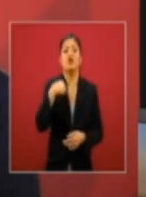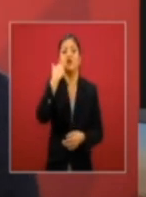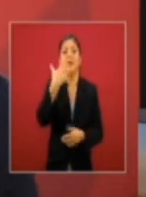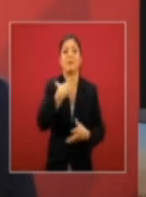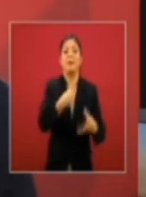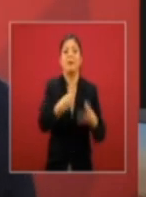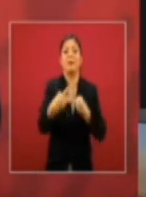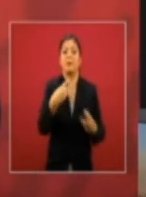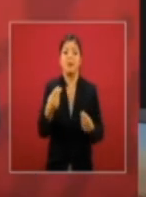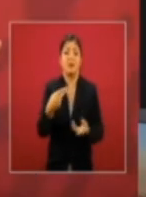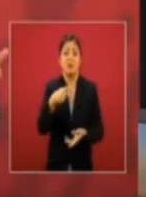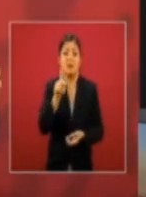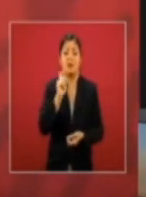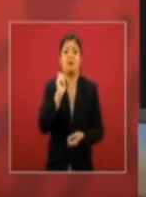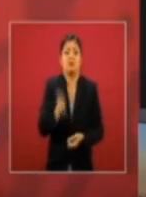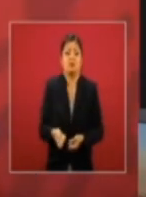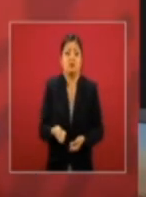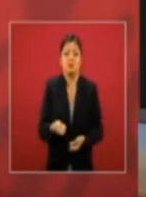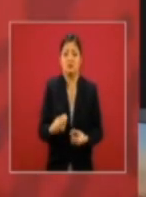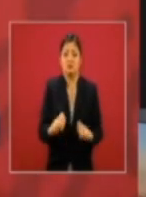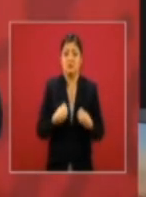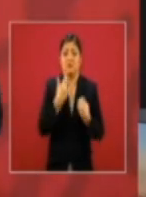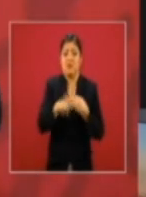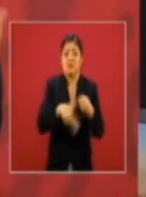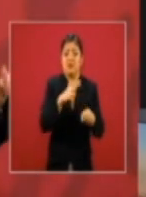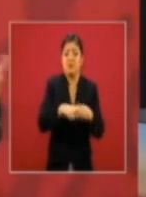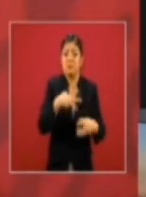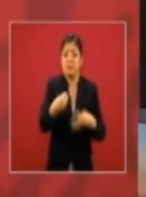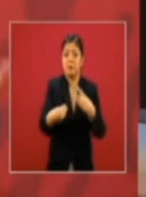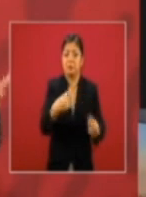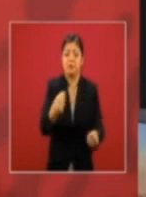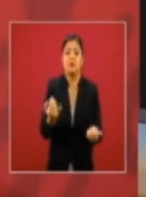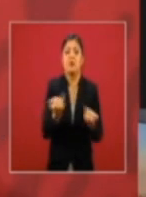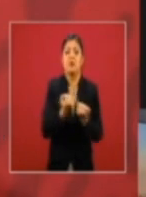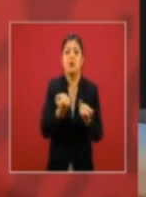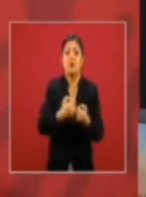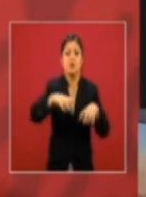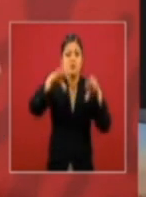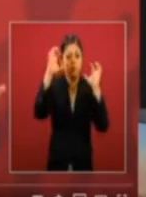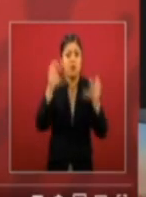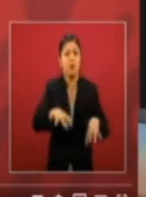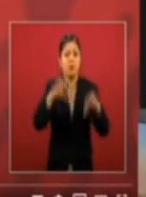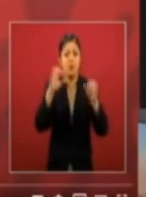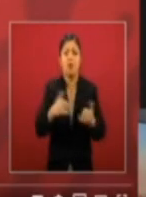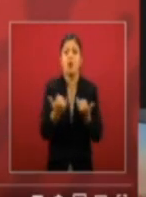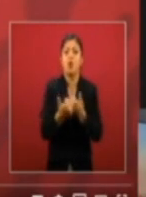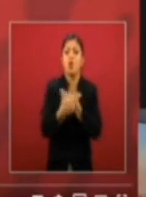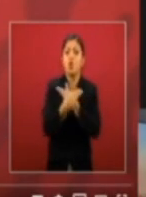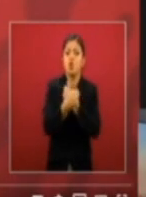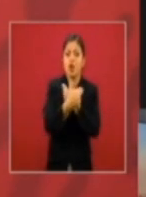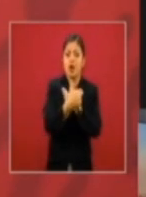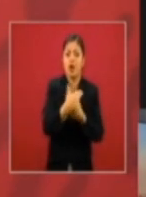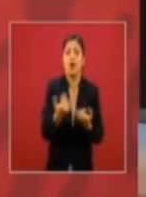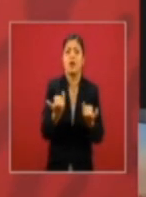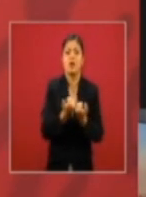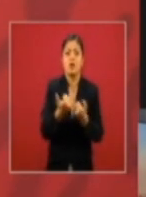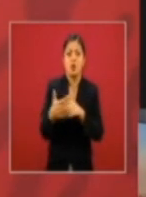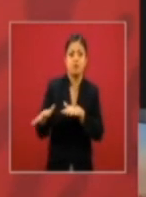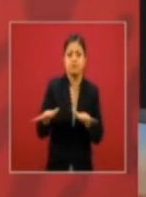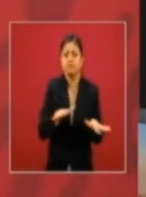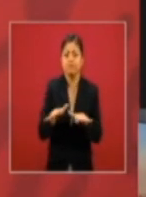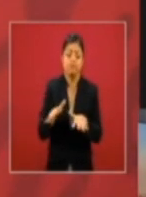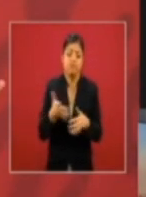Pero las epidemias existen y son parte de la realidad, igual que existen las tormentas, existen los huracanes, existen los